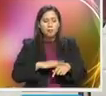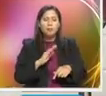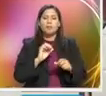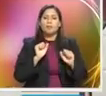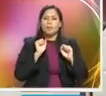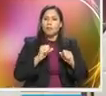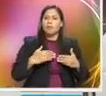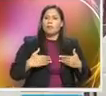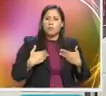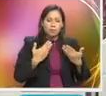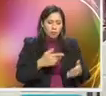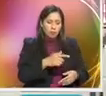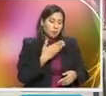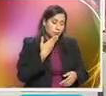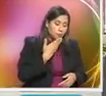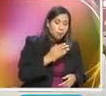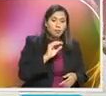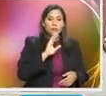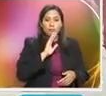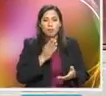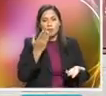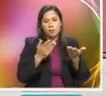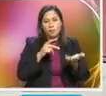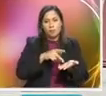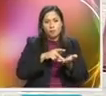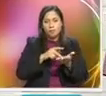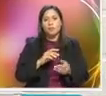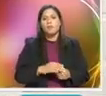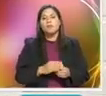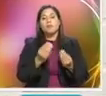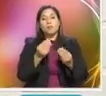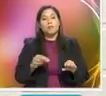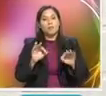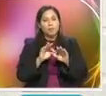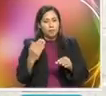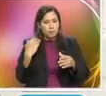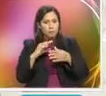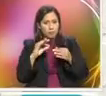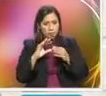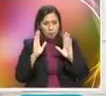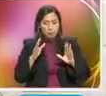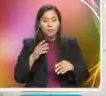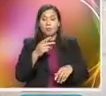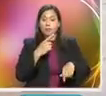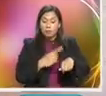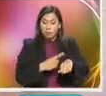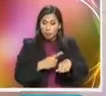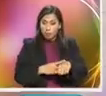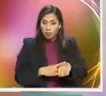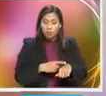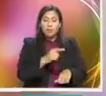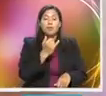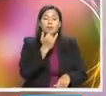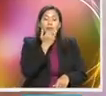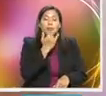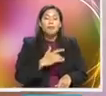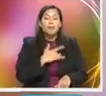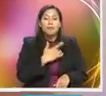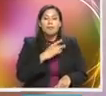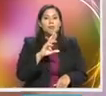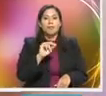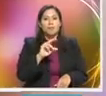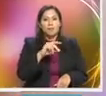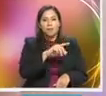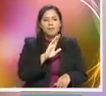seguro que vamos bien o vamos mal en el peso, ¿no? Y algo importante que estaba comentando al principio, Maribel, esta enfermedad no perdona. Y no perdona me refiero